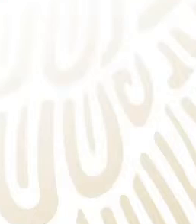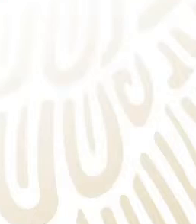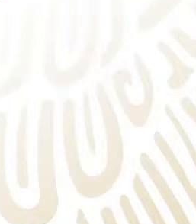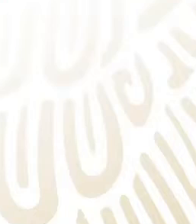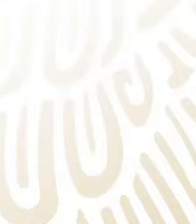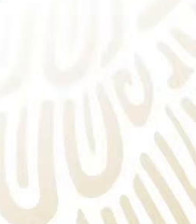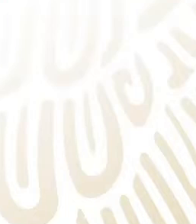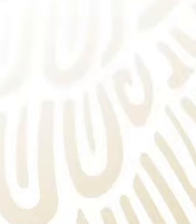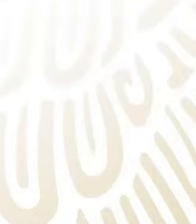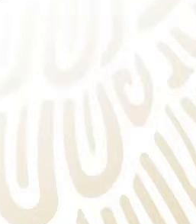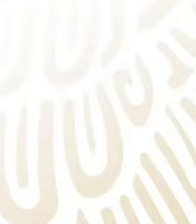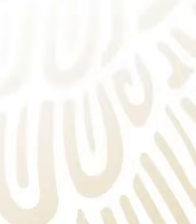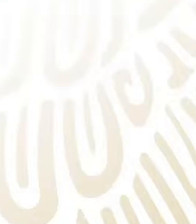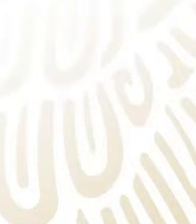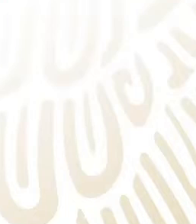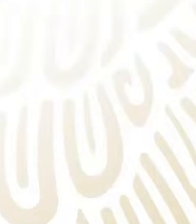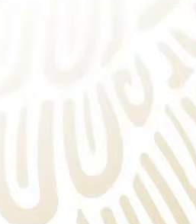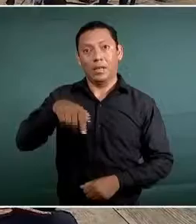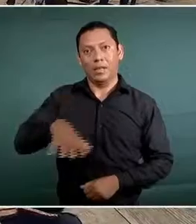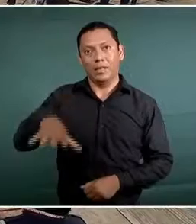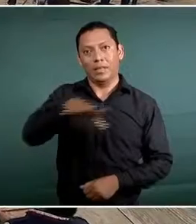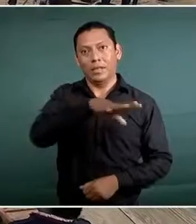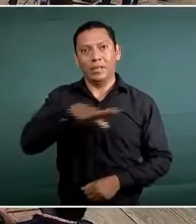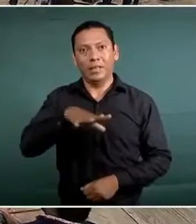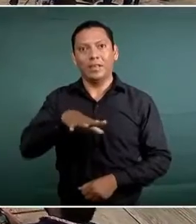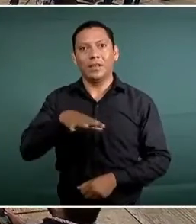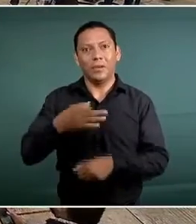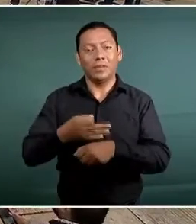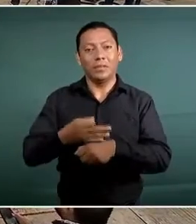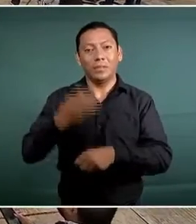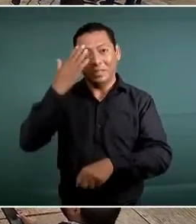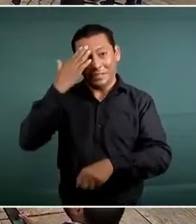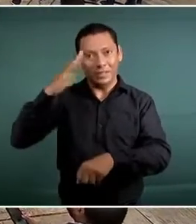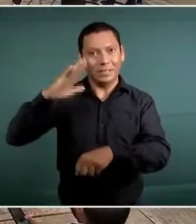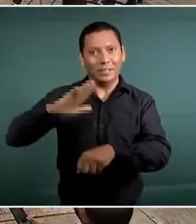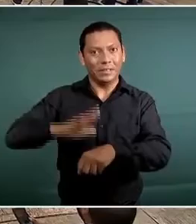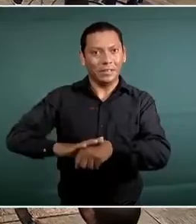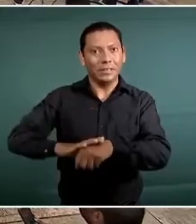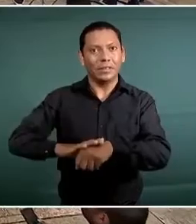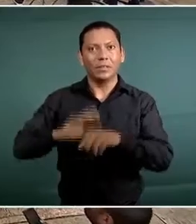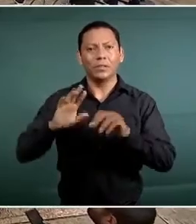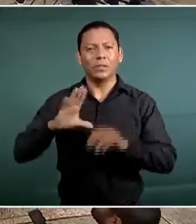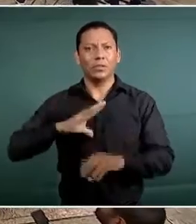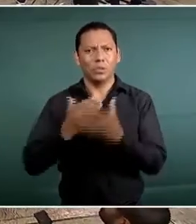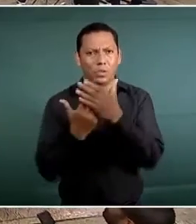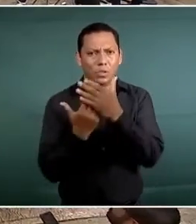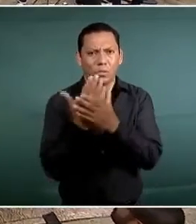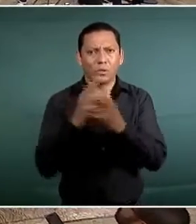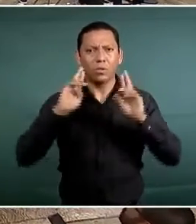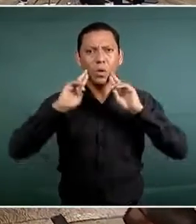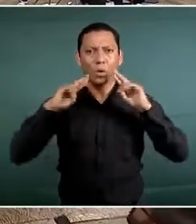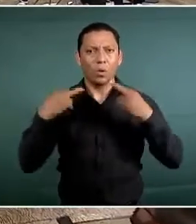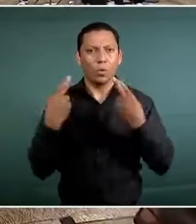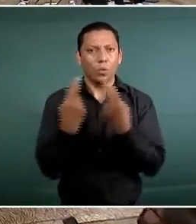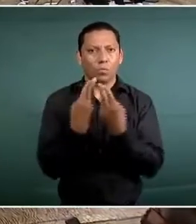aquí celebramos la reunión de seguridad.